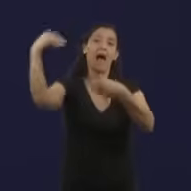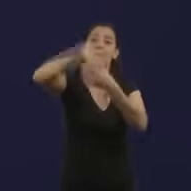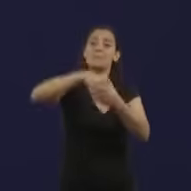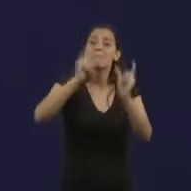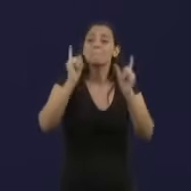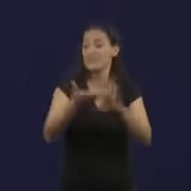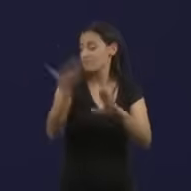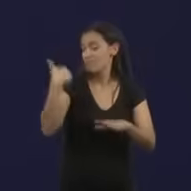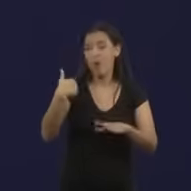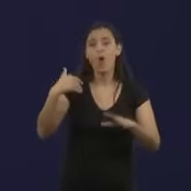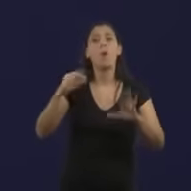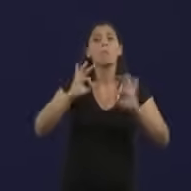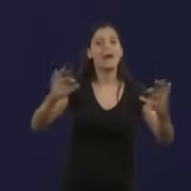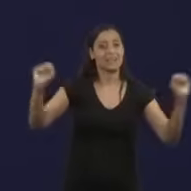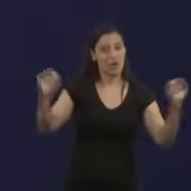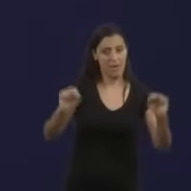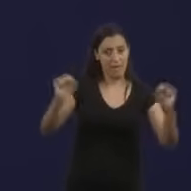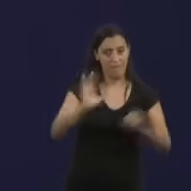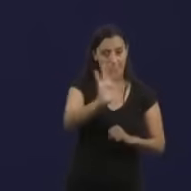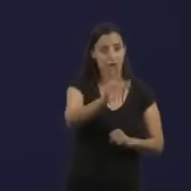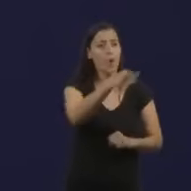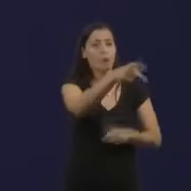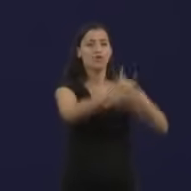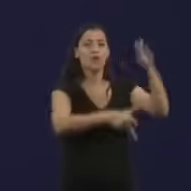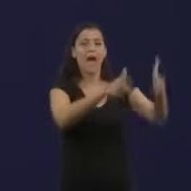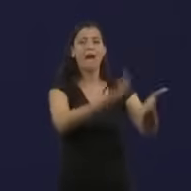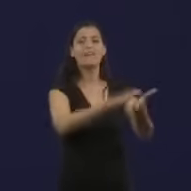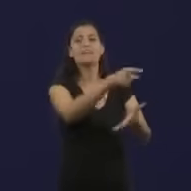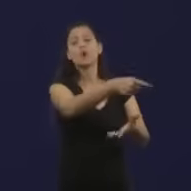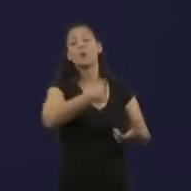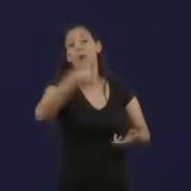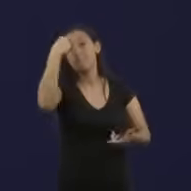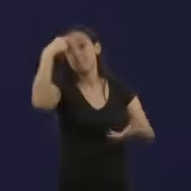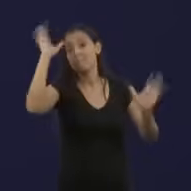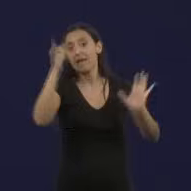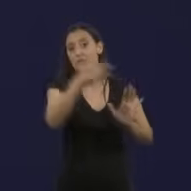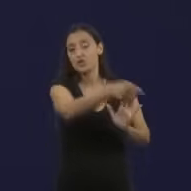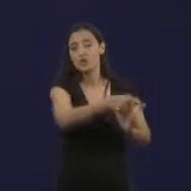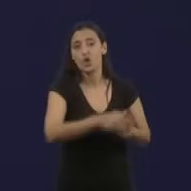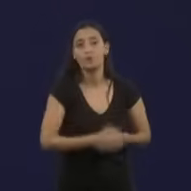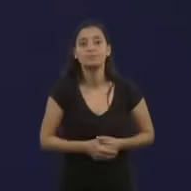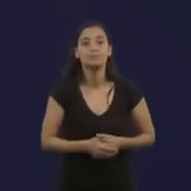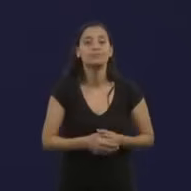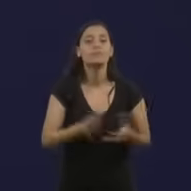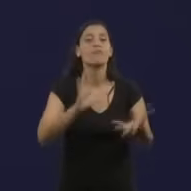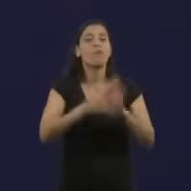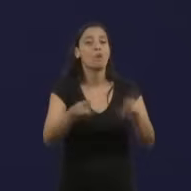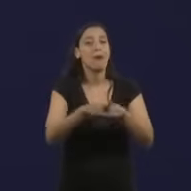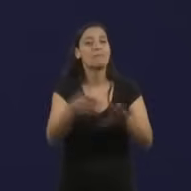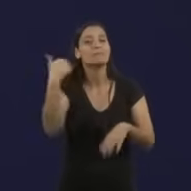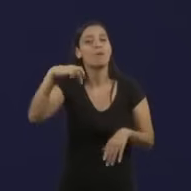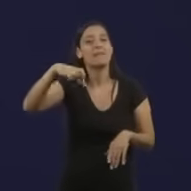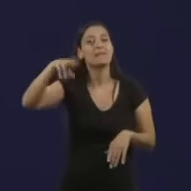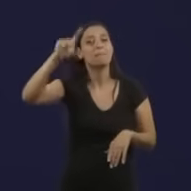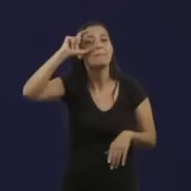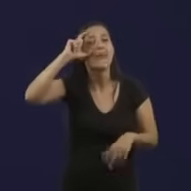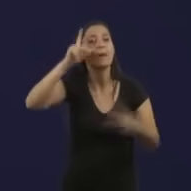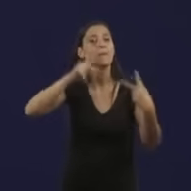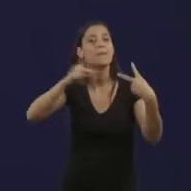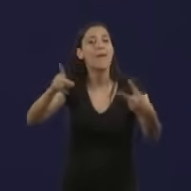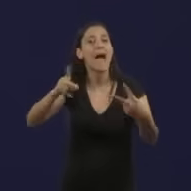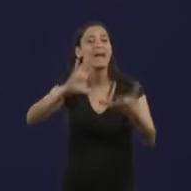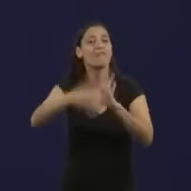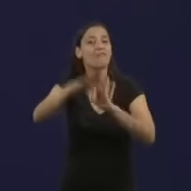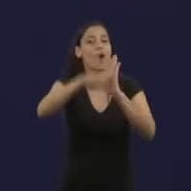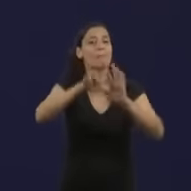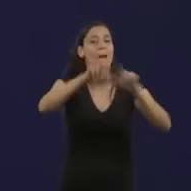las vacaciones de invierno Pero no entiendo que te referís a algún esquema de eh previaje digamos est estos esquemas que había en el